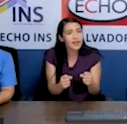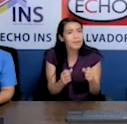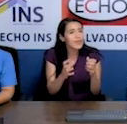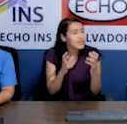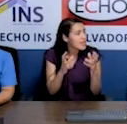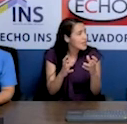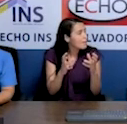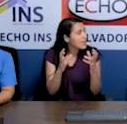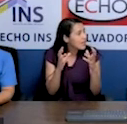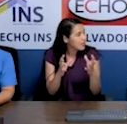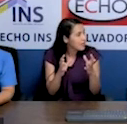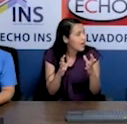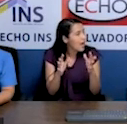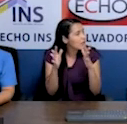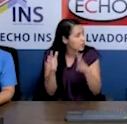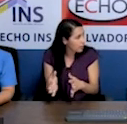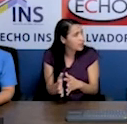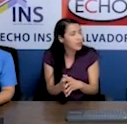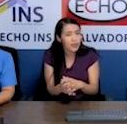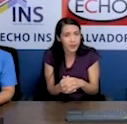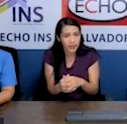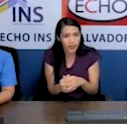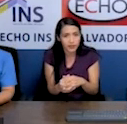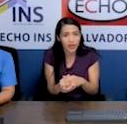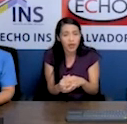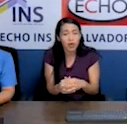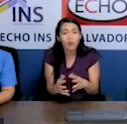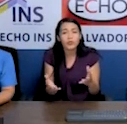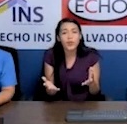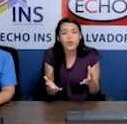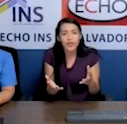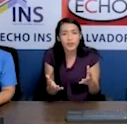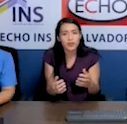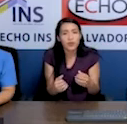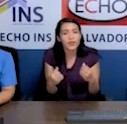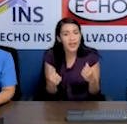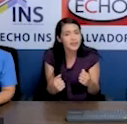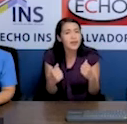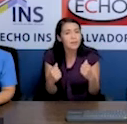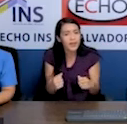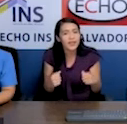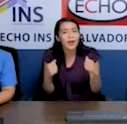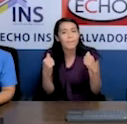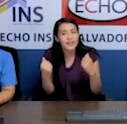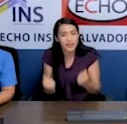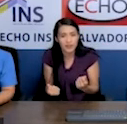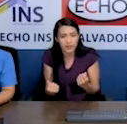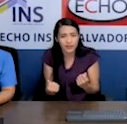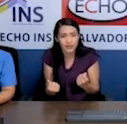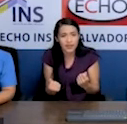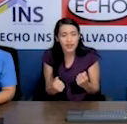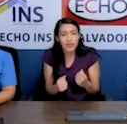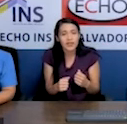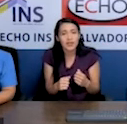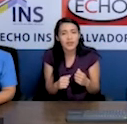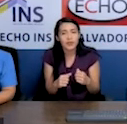incorporar la medicina paliativa a los servicios de emergencia, o un nuevo término, urgencias médicas